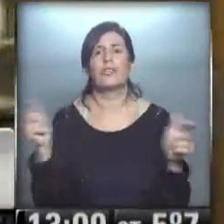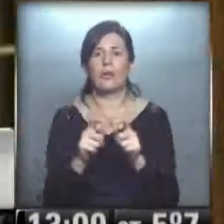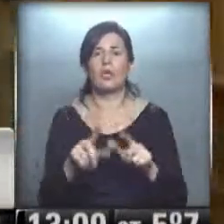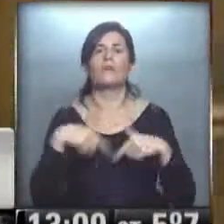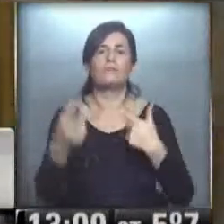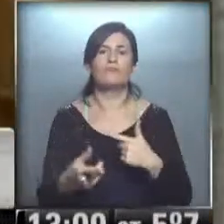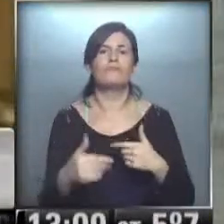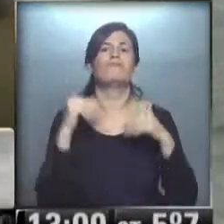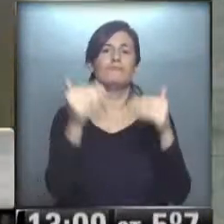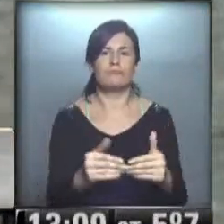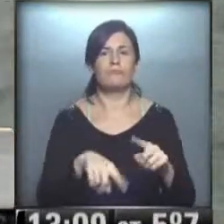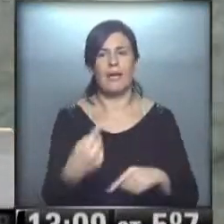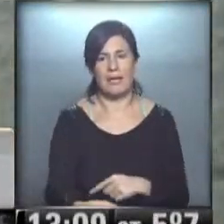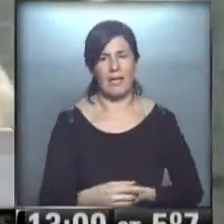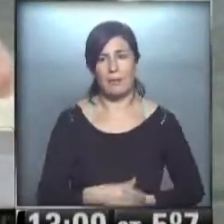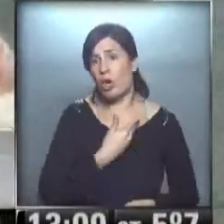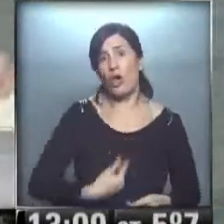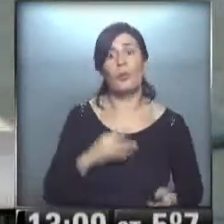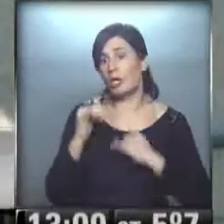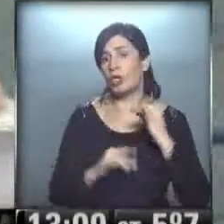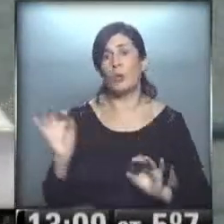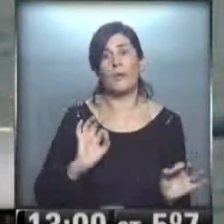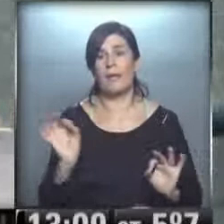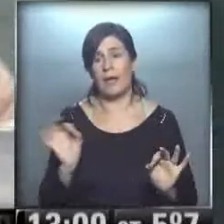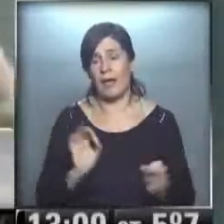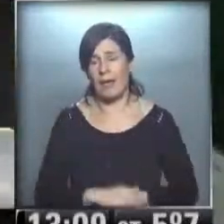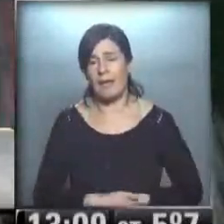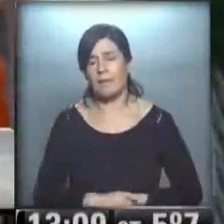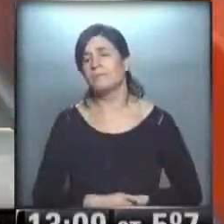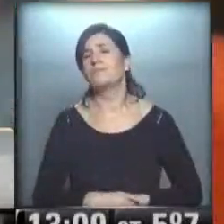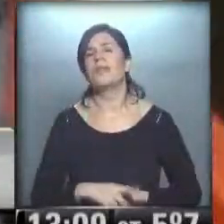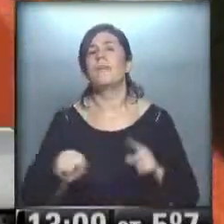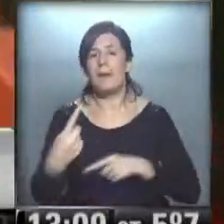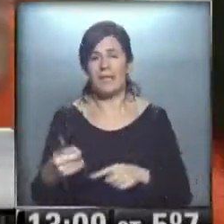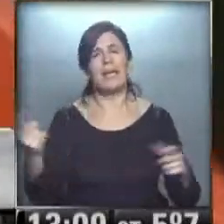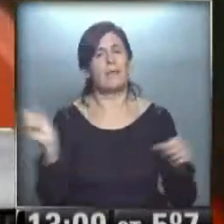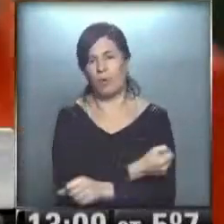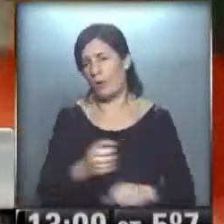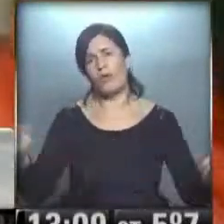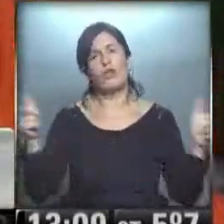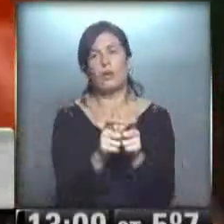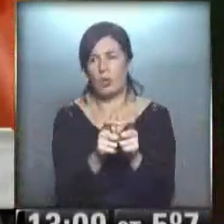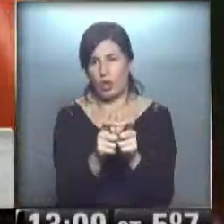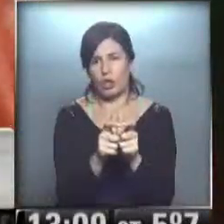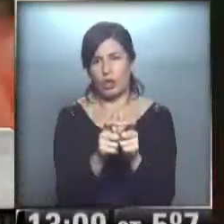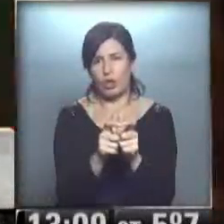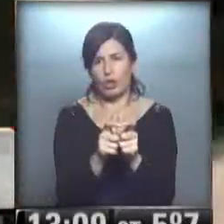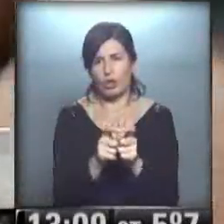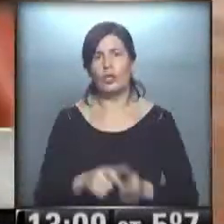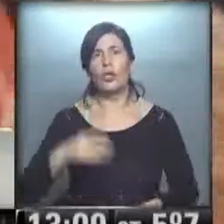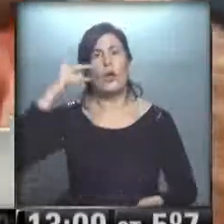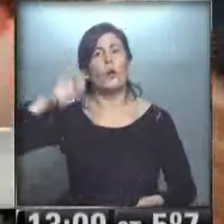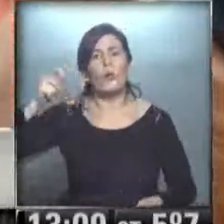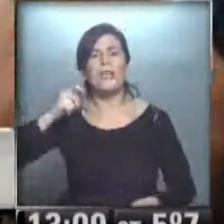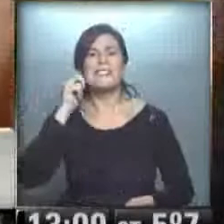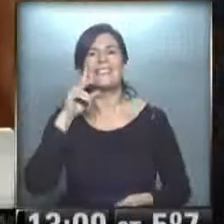información oficial de parte del gobierno de nuestro país. Lo que sí es oficial sí. Es que mañana se hace la reunión. Recordemos que ayer el juez federal de Nueva York, Tomás